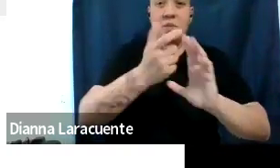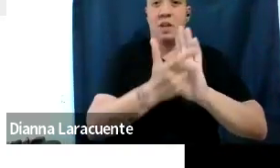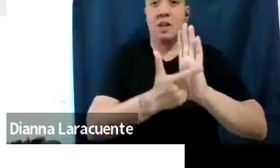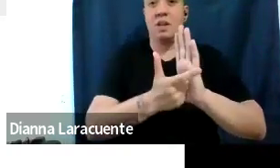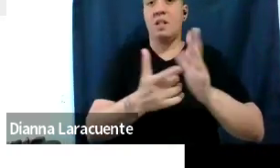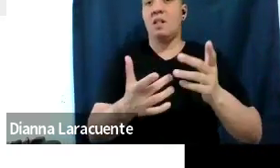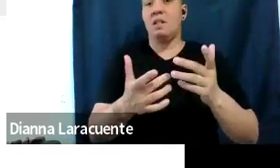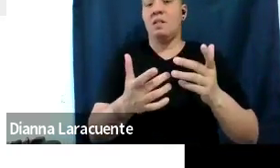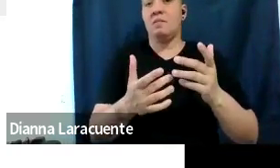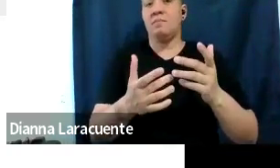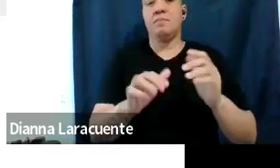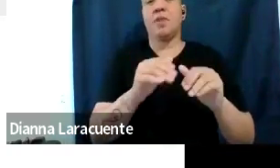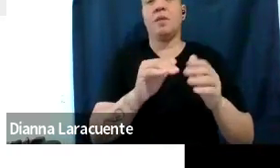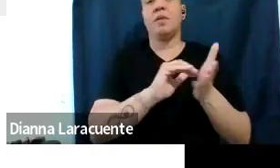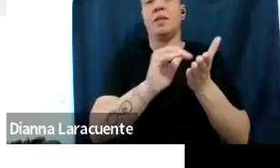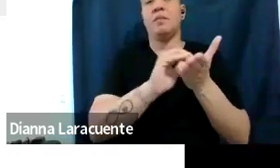es que él